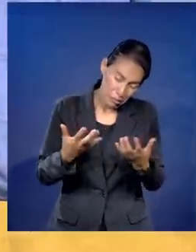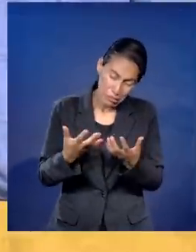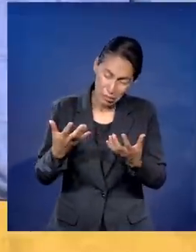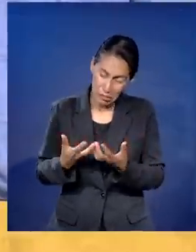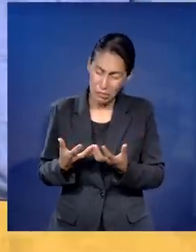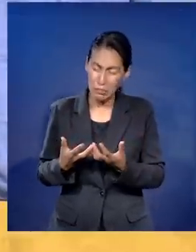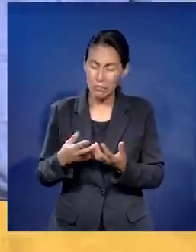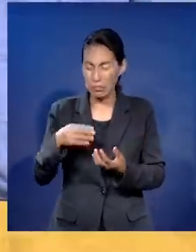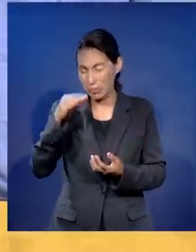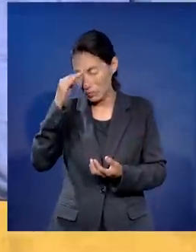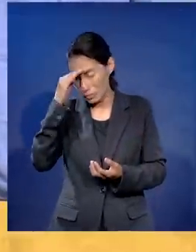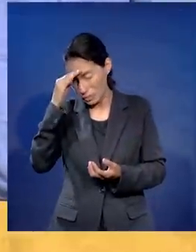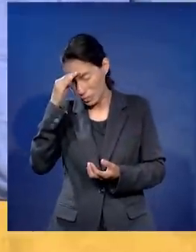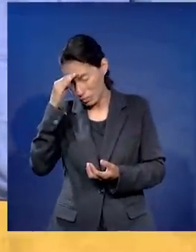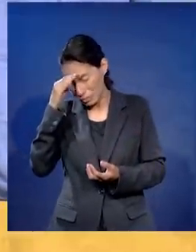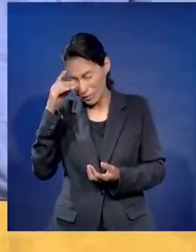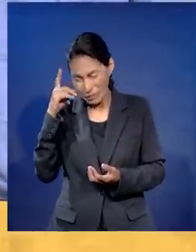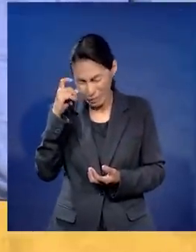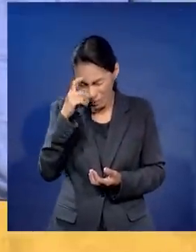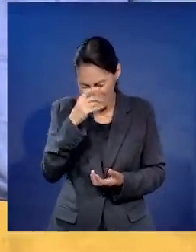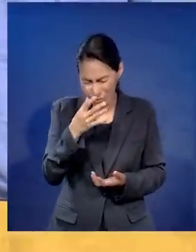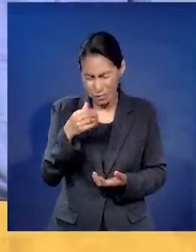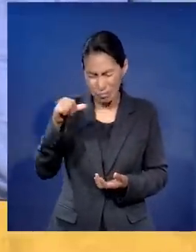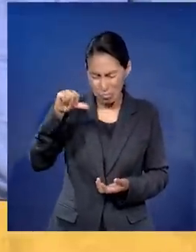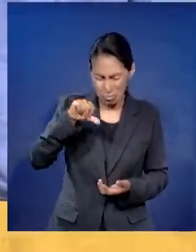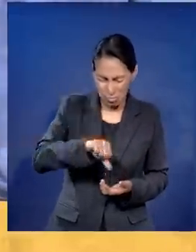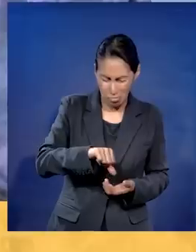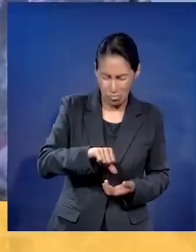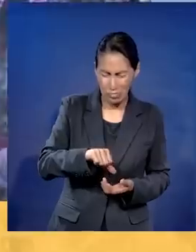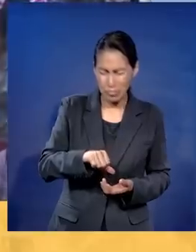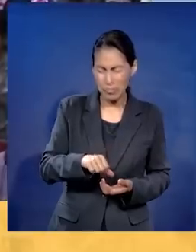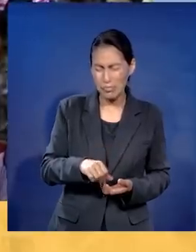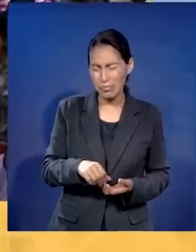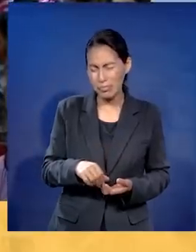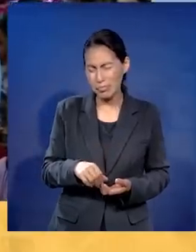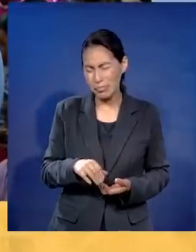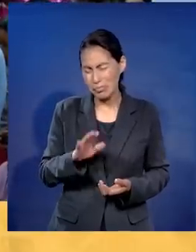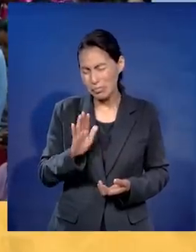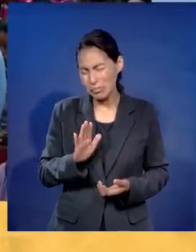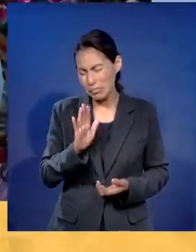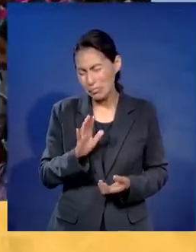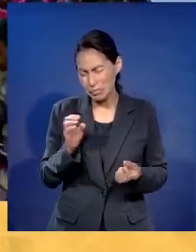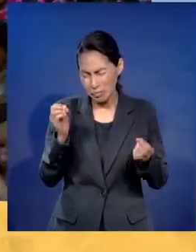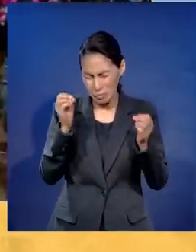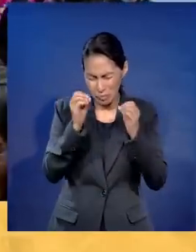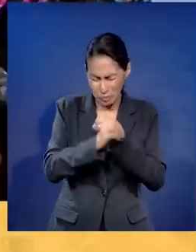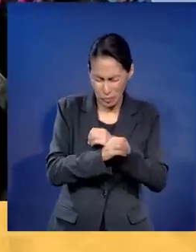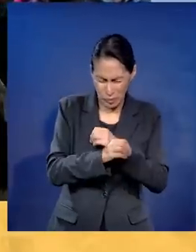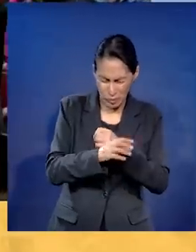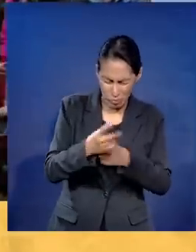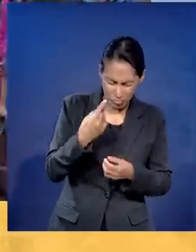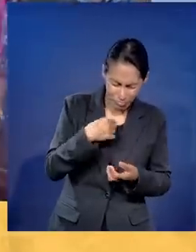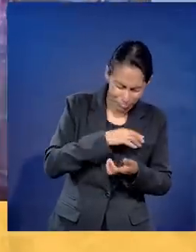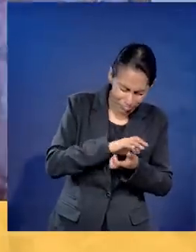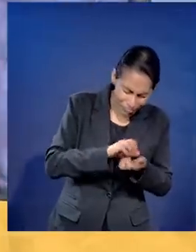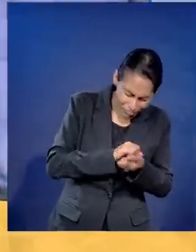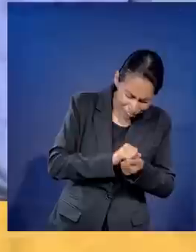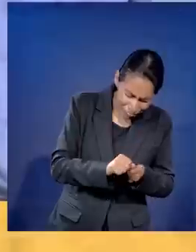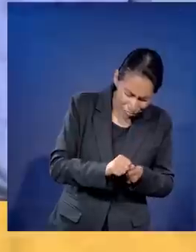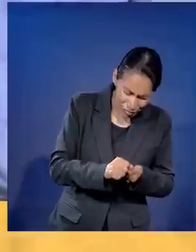guiados por emociones solamente pensamientos negros oscuros